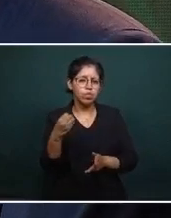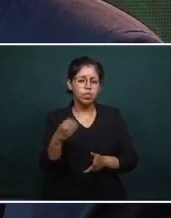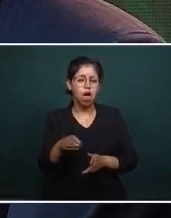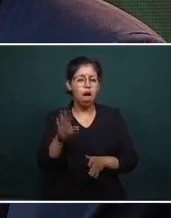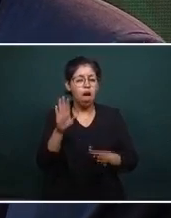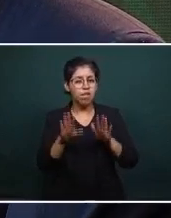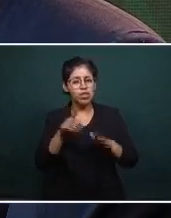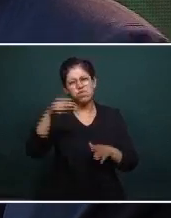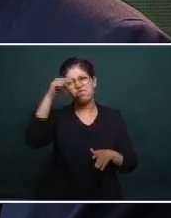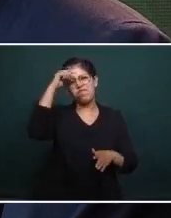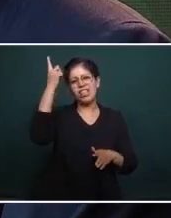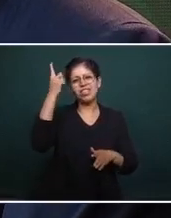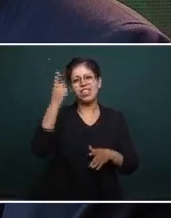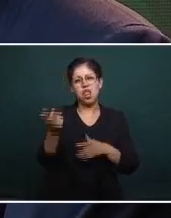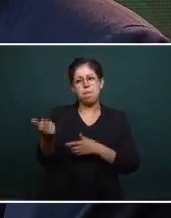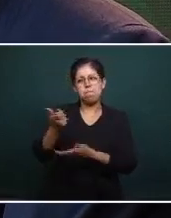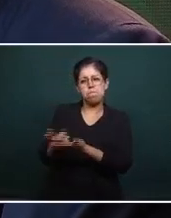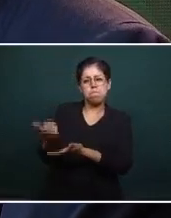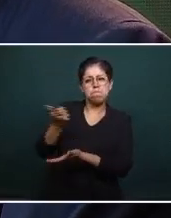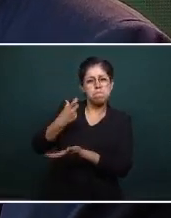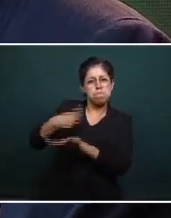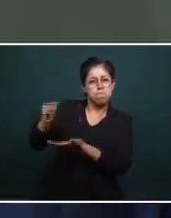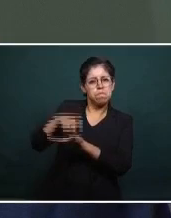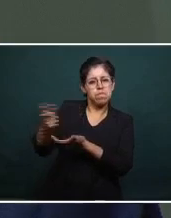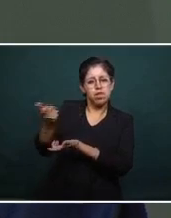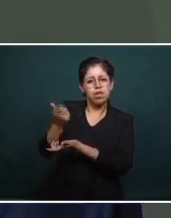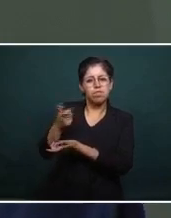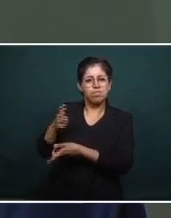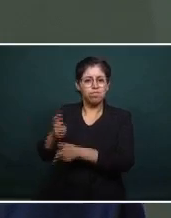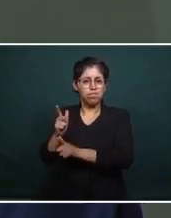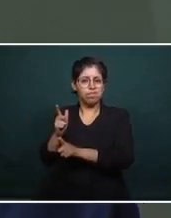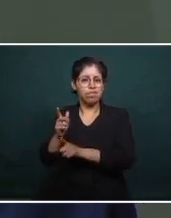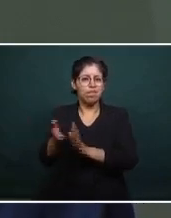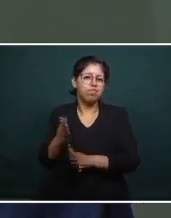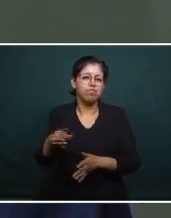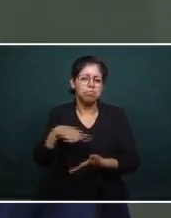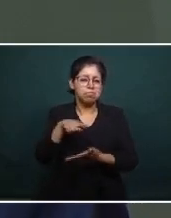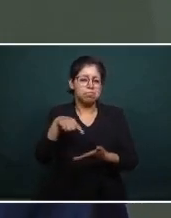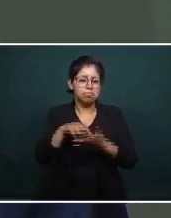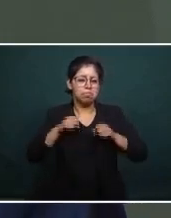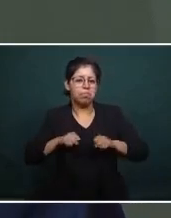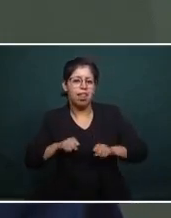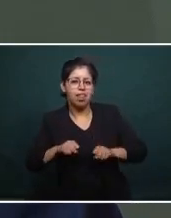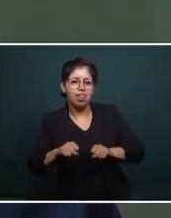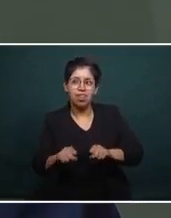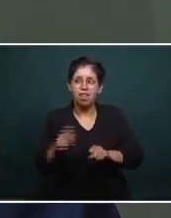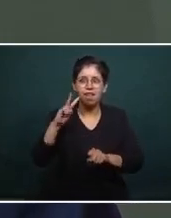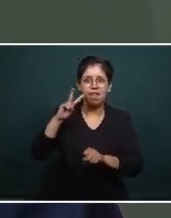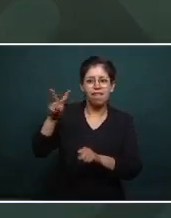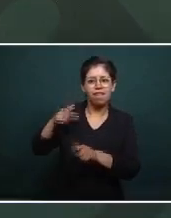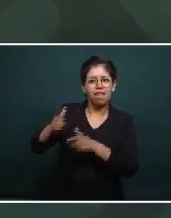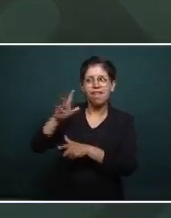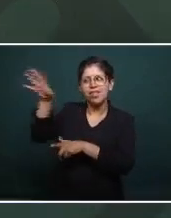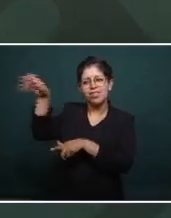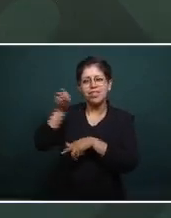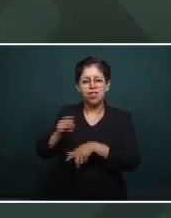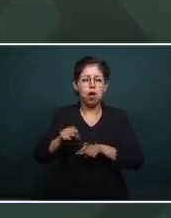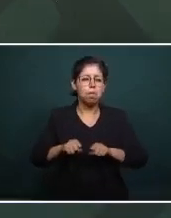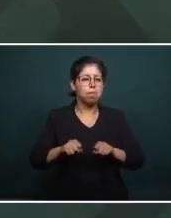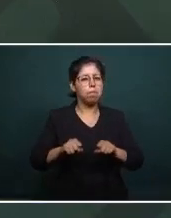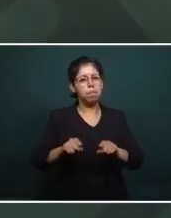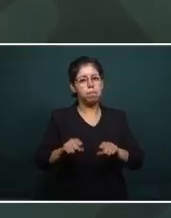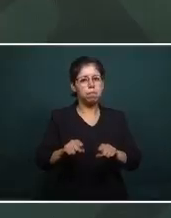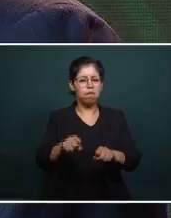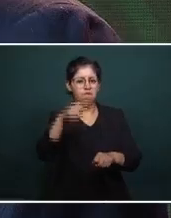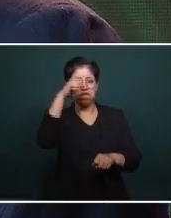armas en cualquier centro comercial, como sucede, sin ningún